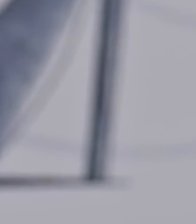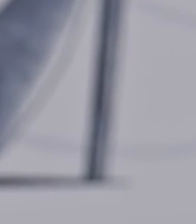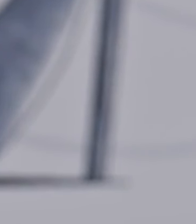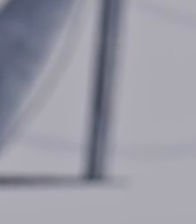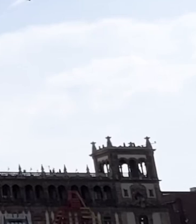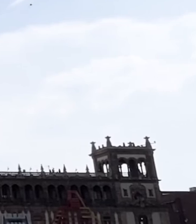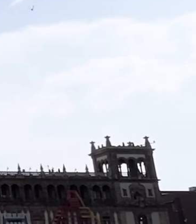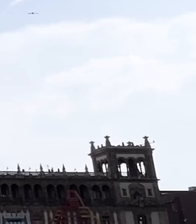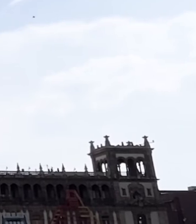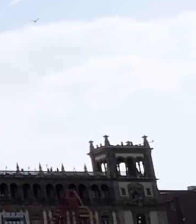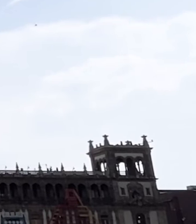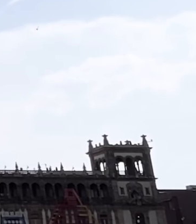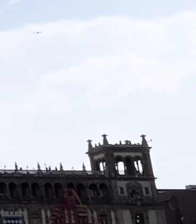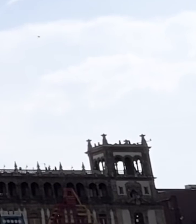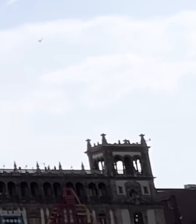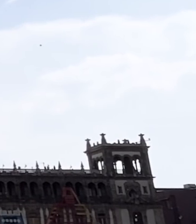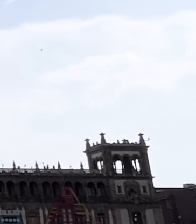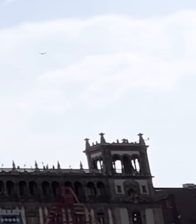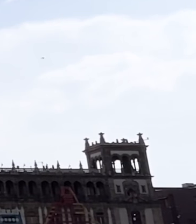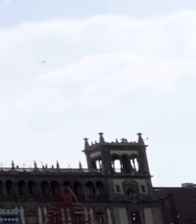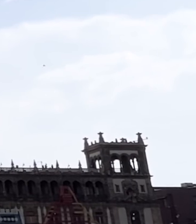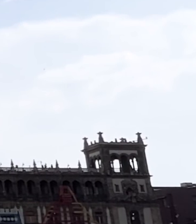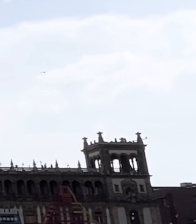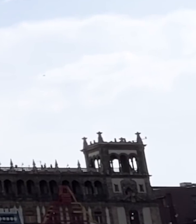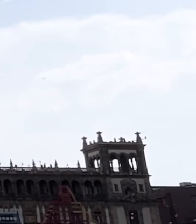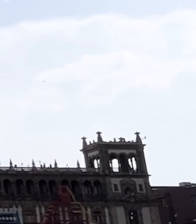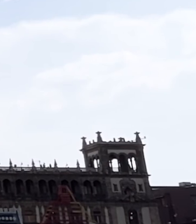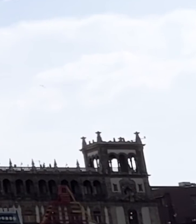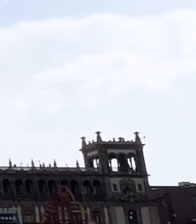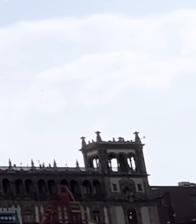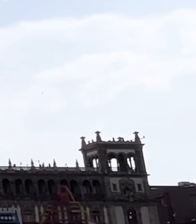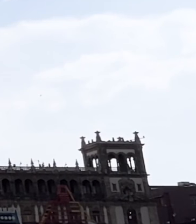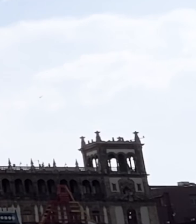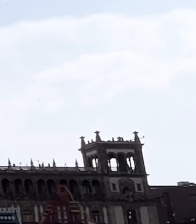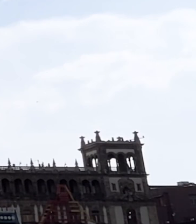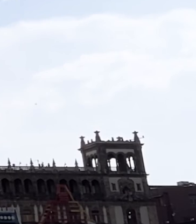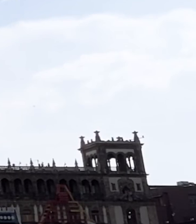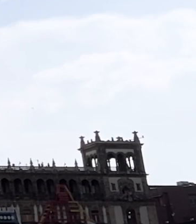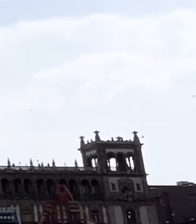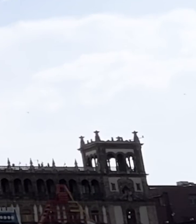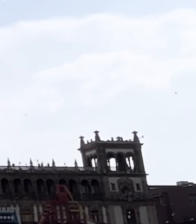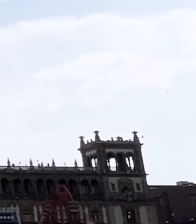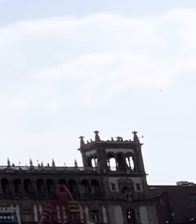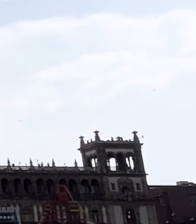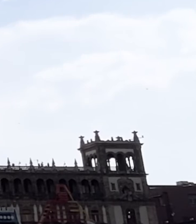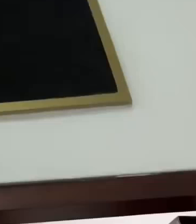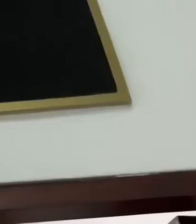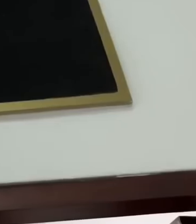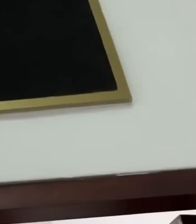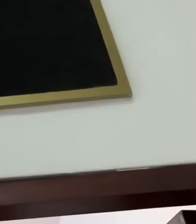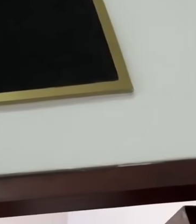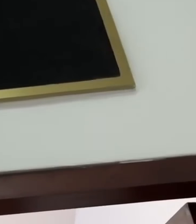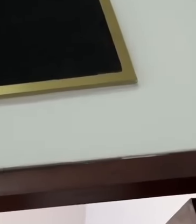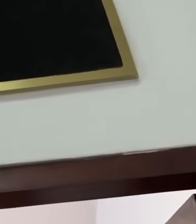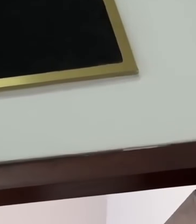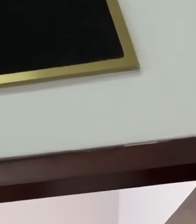años. México es para los mexicanos que conocen, sufren y aman esta tierra todos los días. Quien quiera el